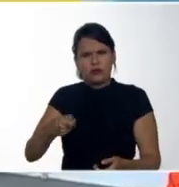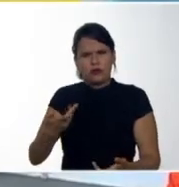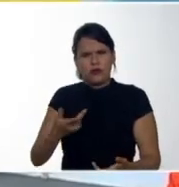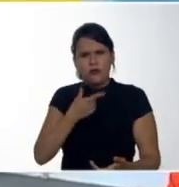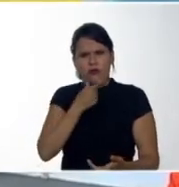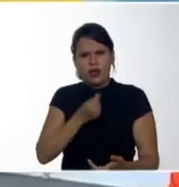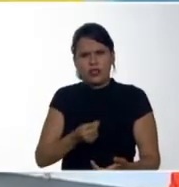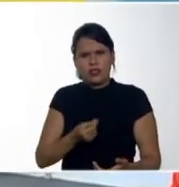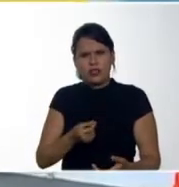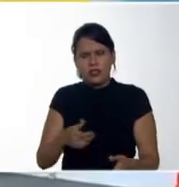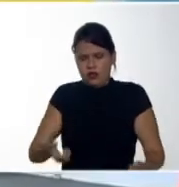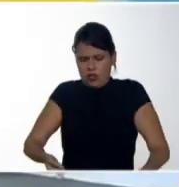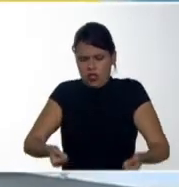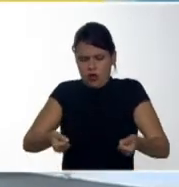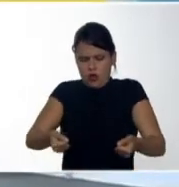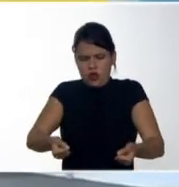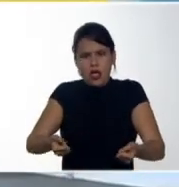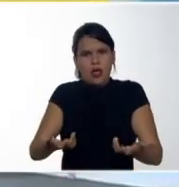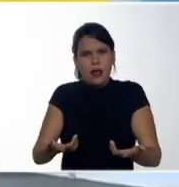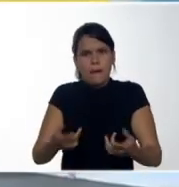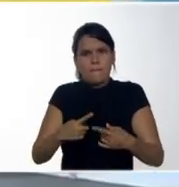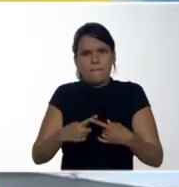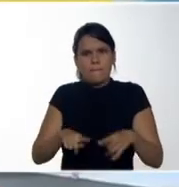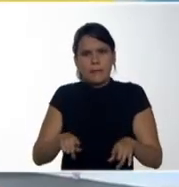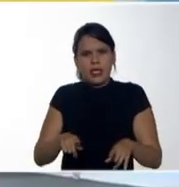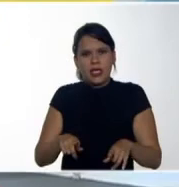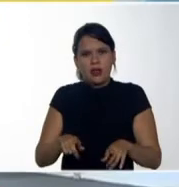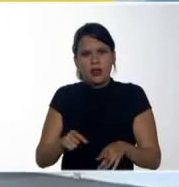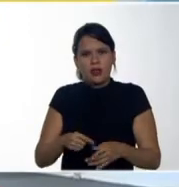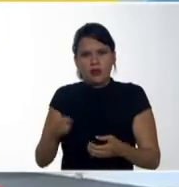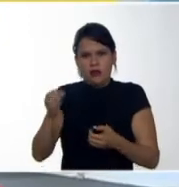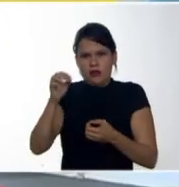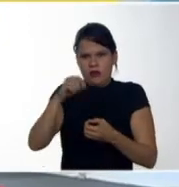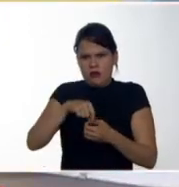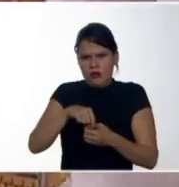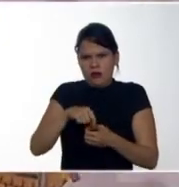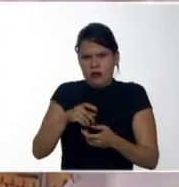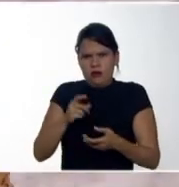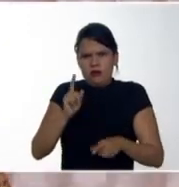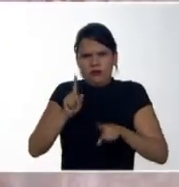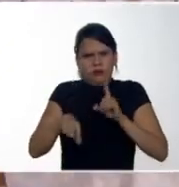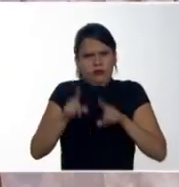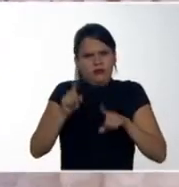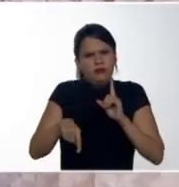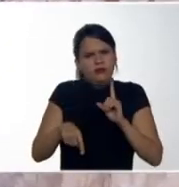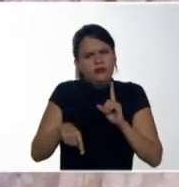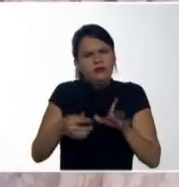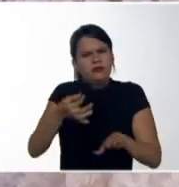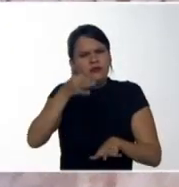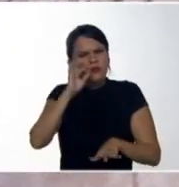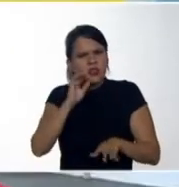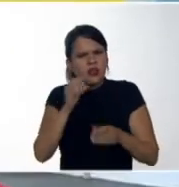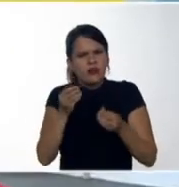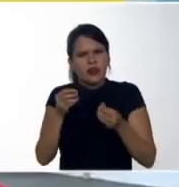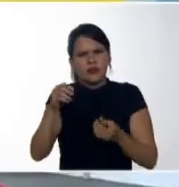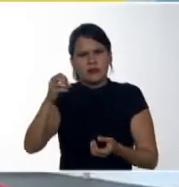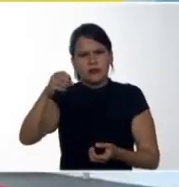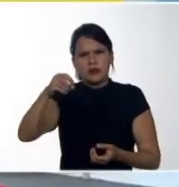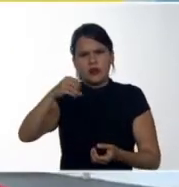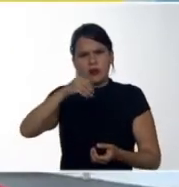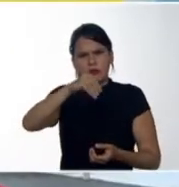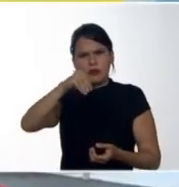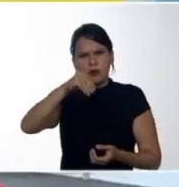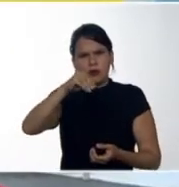y nuestra ollita. Pero acá colocamos a veces café en polvo, ¿sí? Pero a veces nos